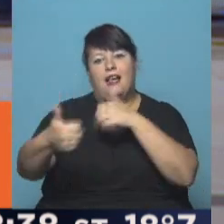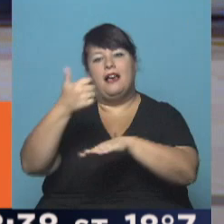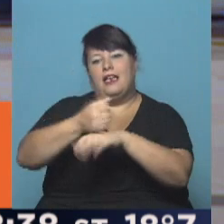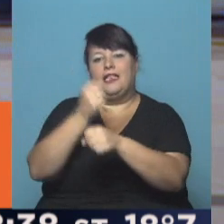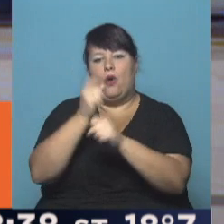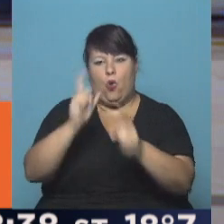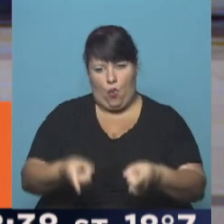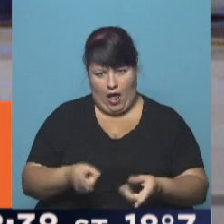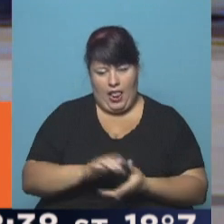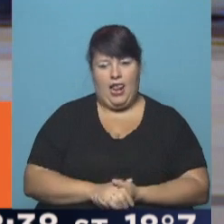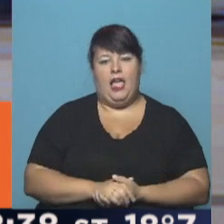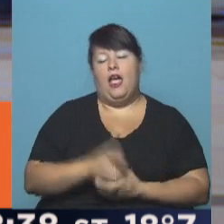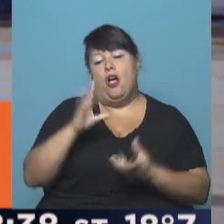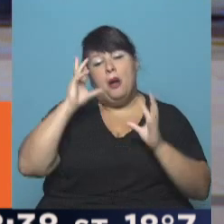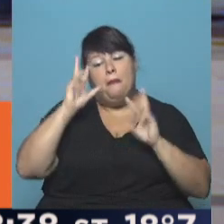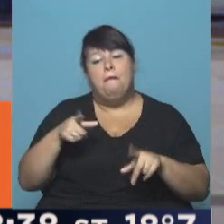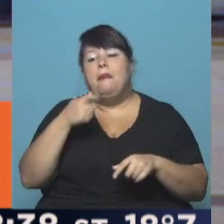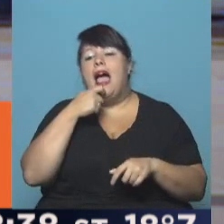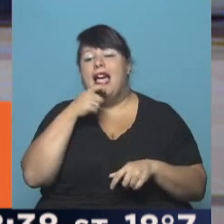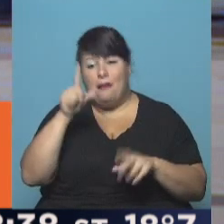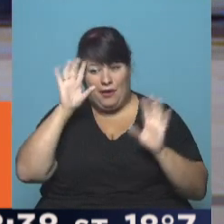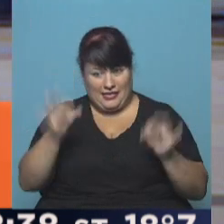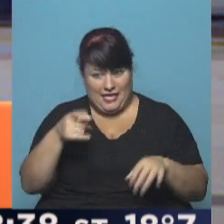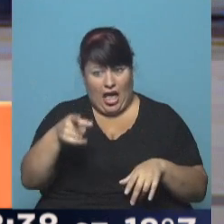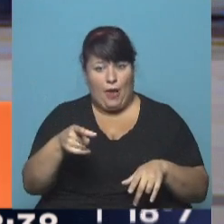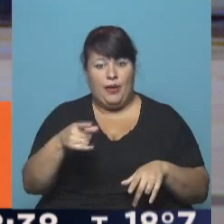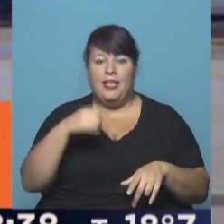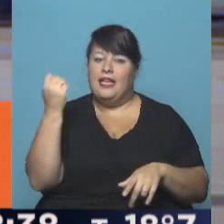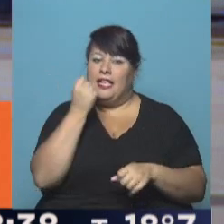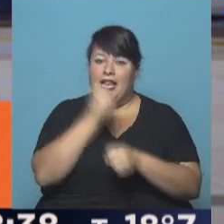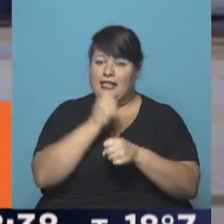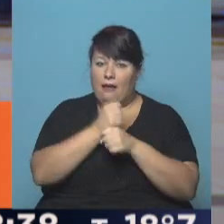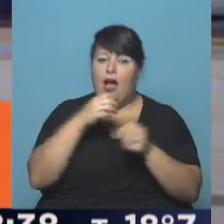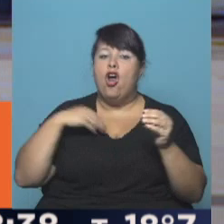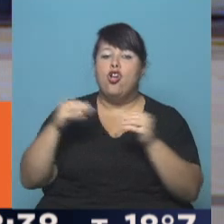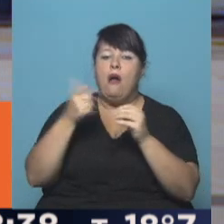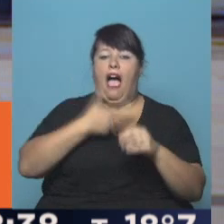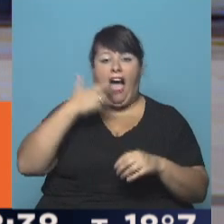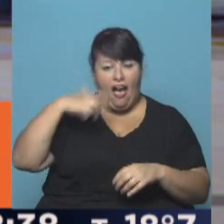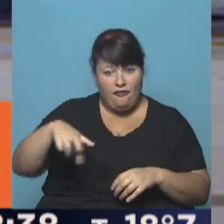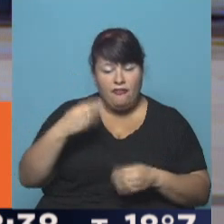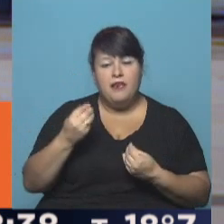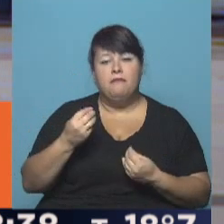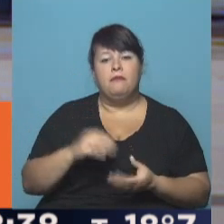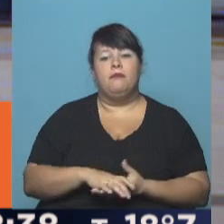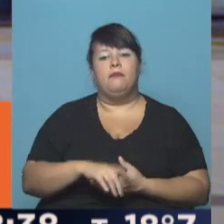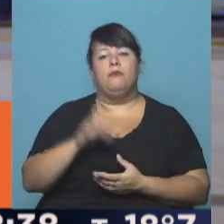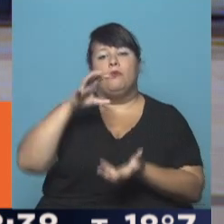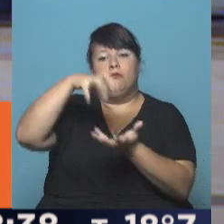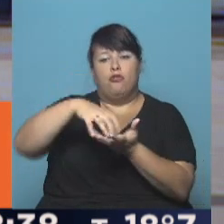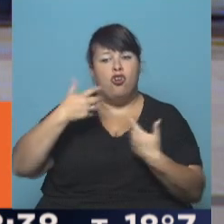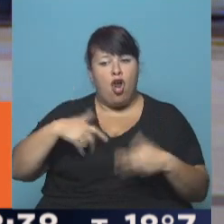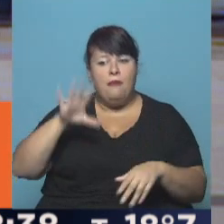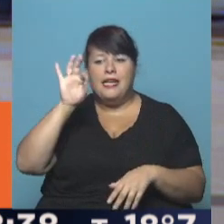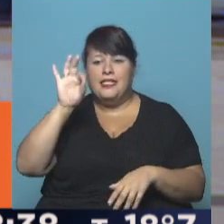trabajar una idea para que tengas en cuenta las ganas de trabajo en otros compañeros de afip que una agencia normal